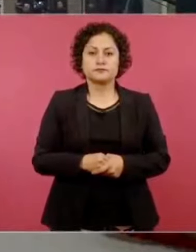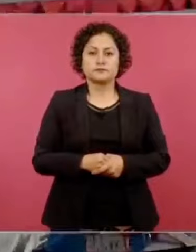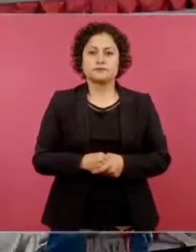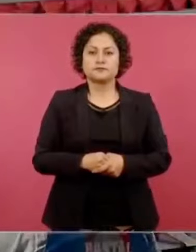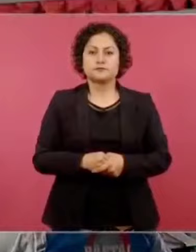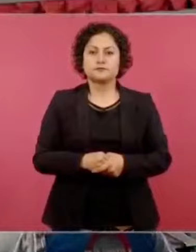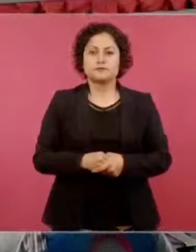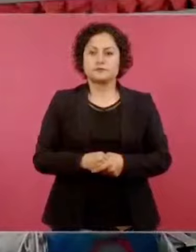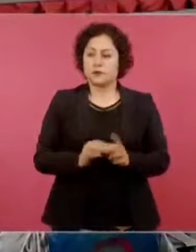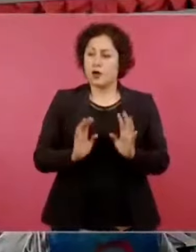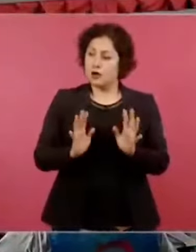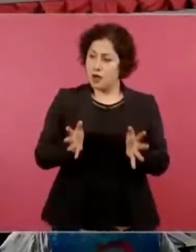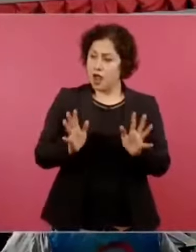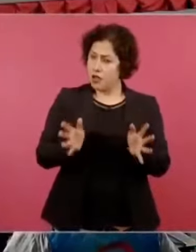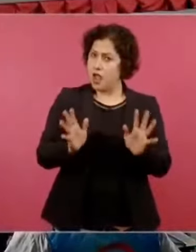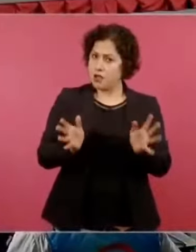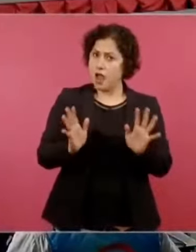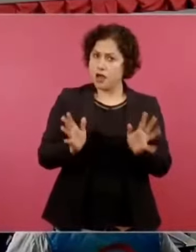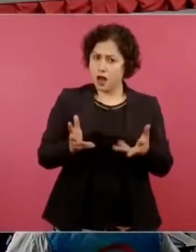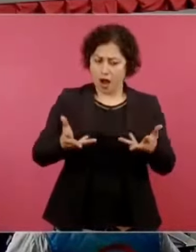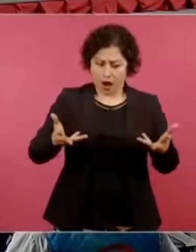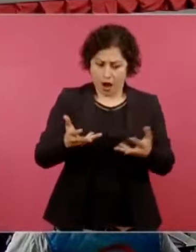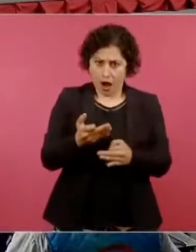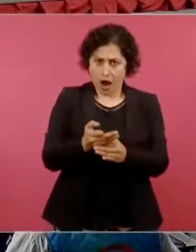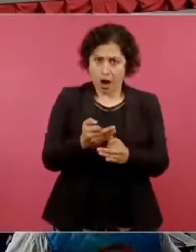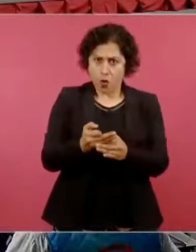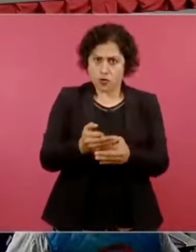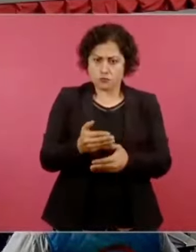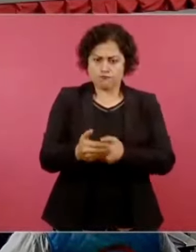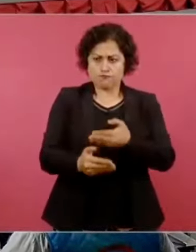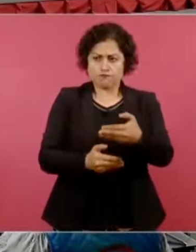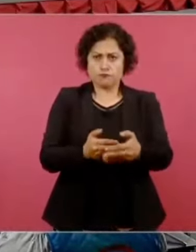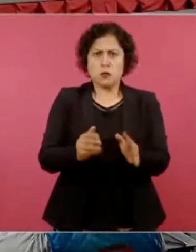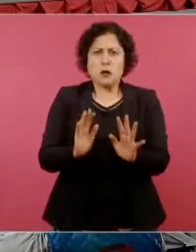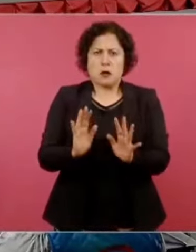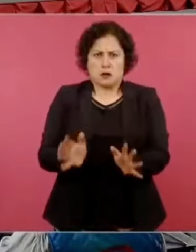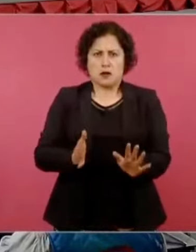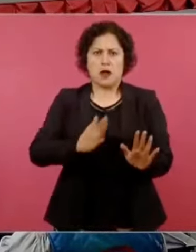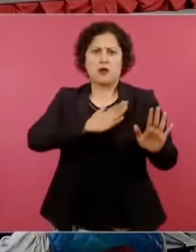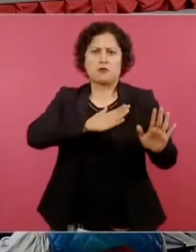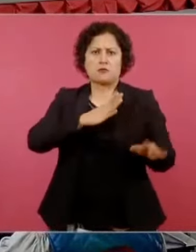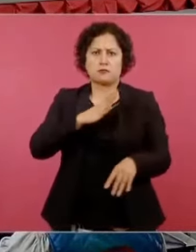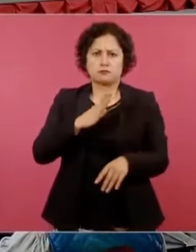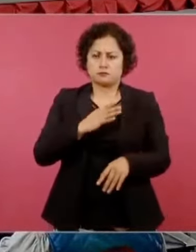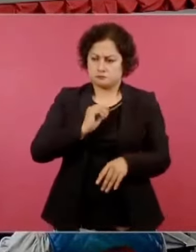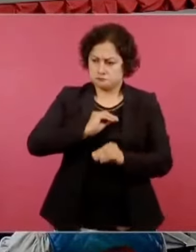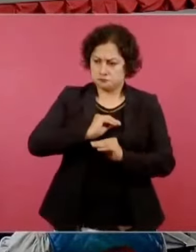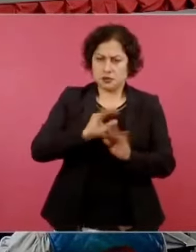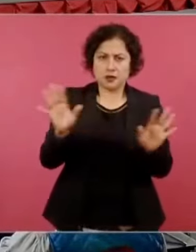Ya lo estamos haciendo, ya lo estamos haciendo. Ya hay un compromiso. Con mucho gusto.